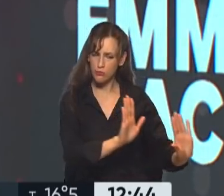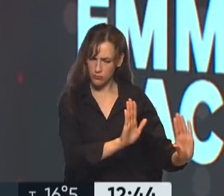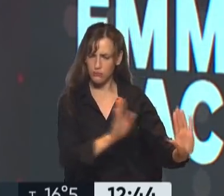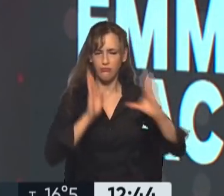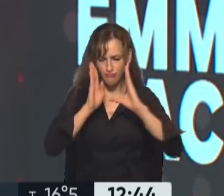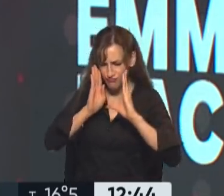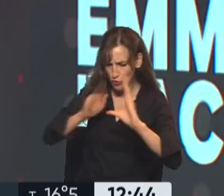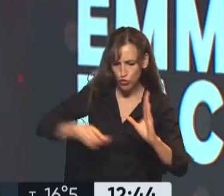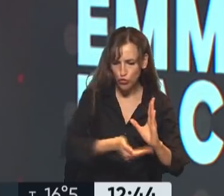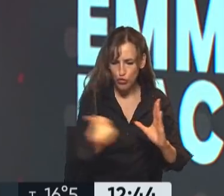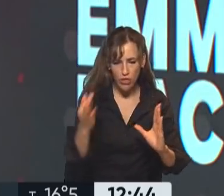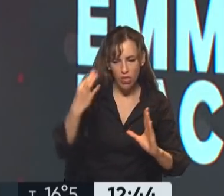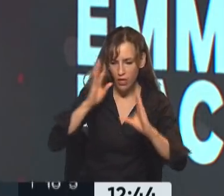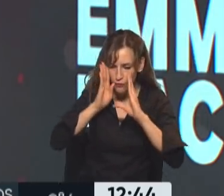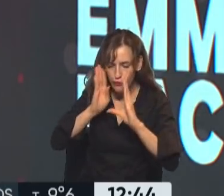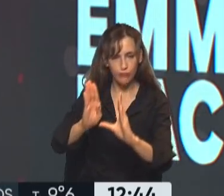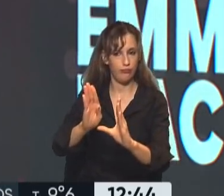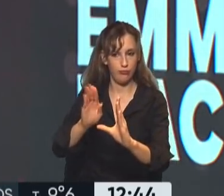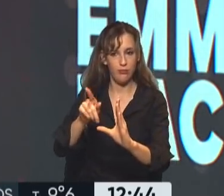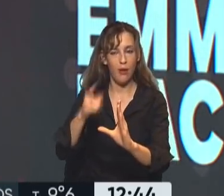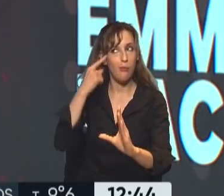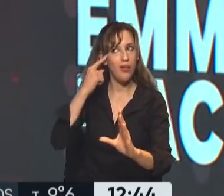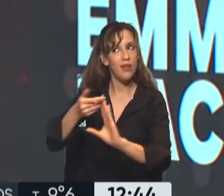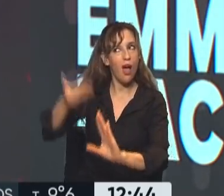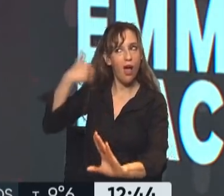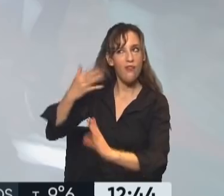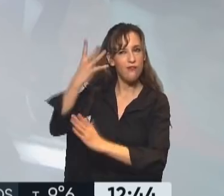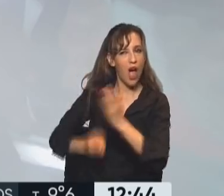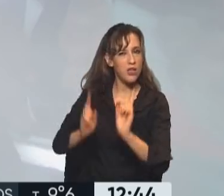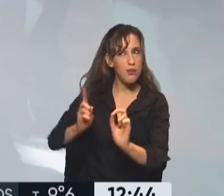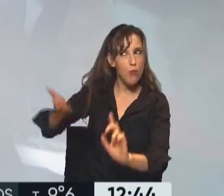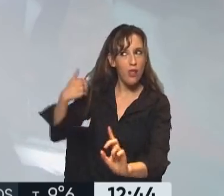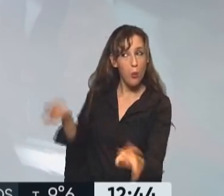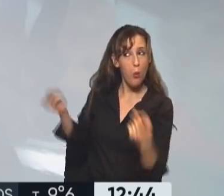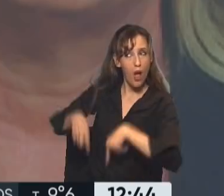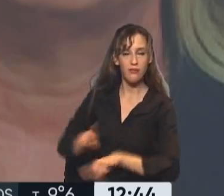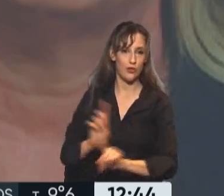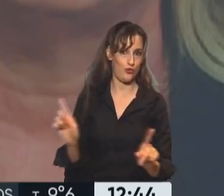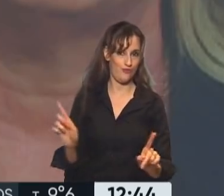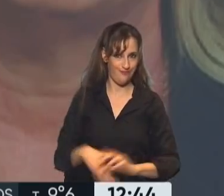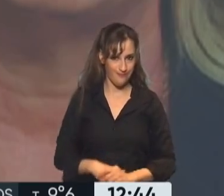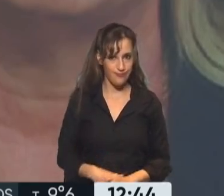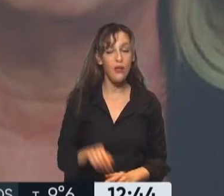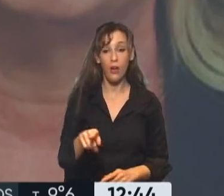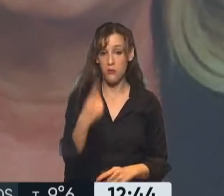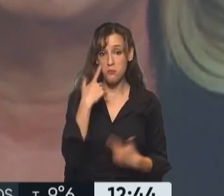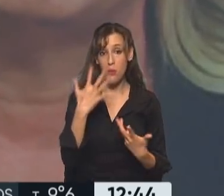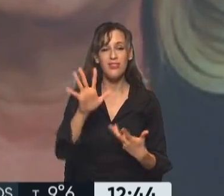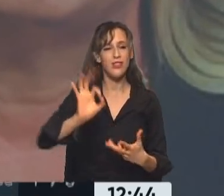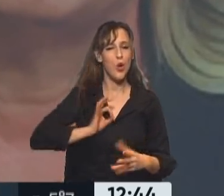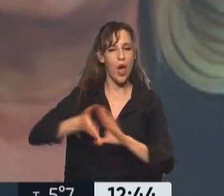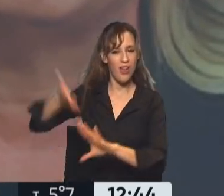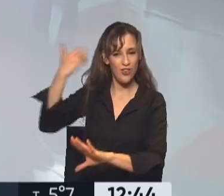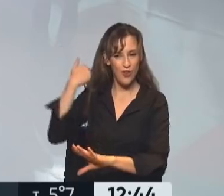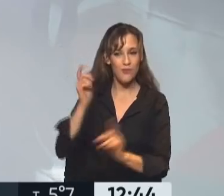social, pensando con inteligencia en no repetir el error de hace 5 años. Bueno, aquí tenemos lo que pasaba hace 5 años y este error que